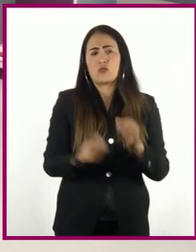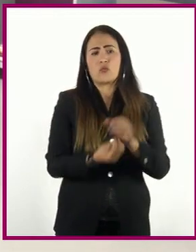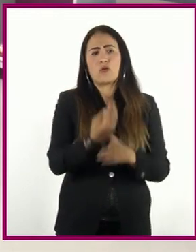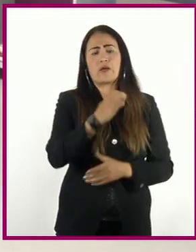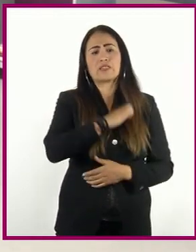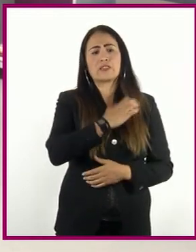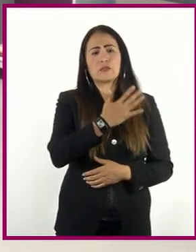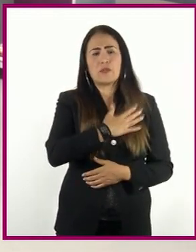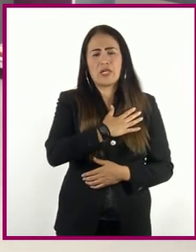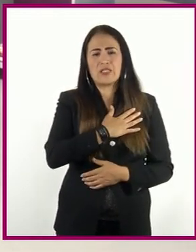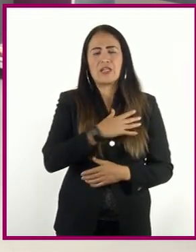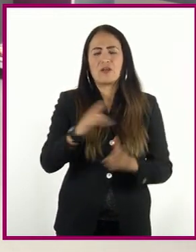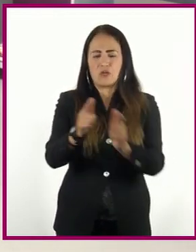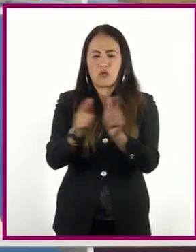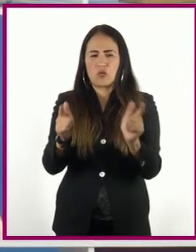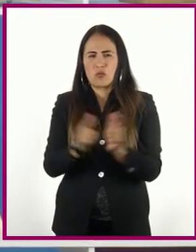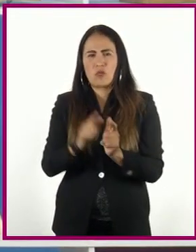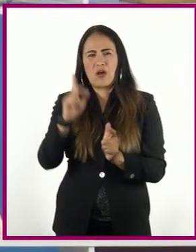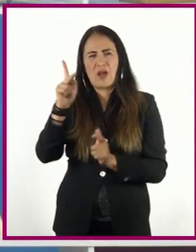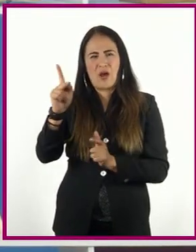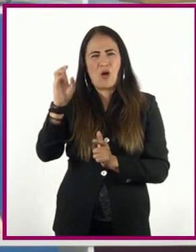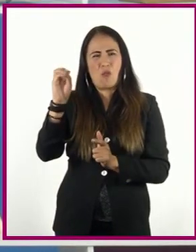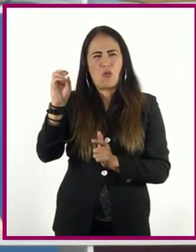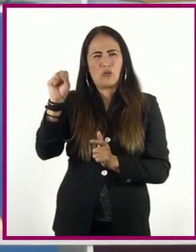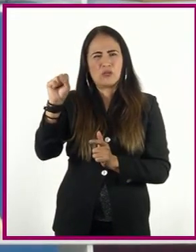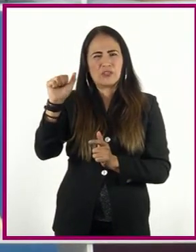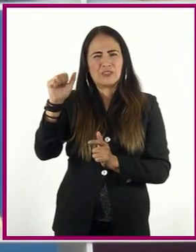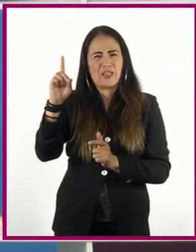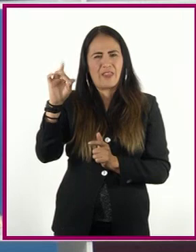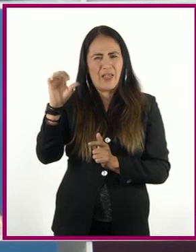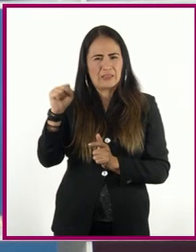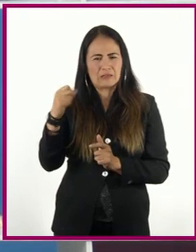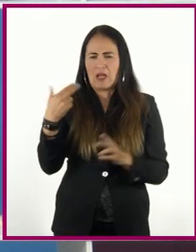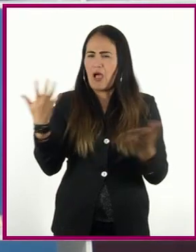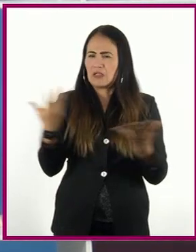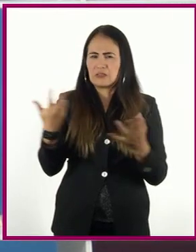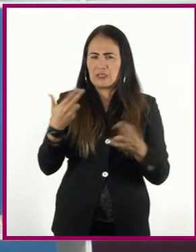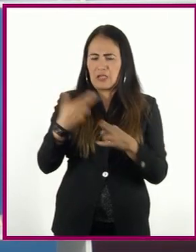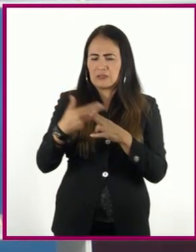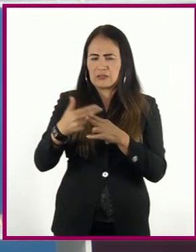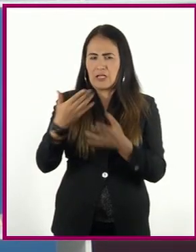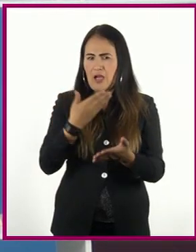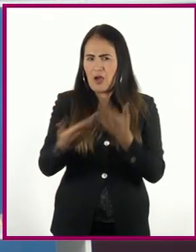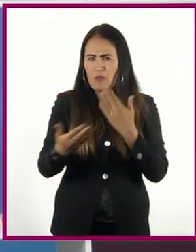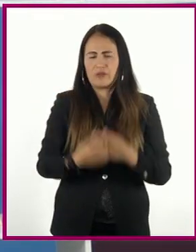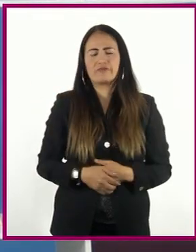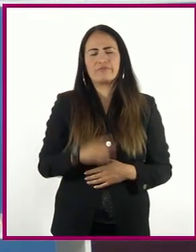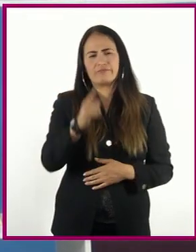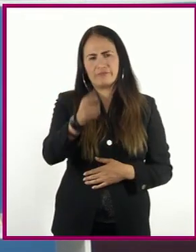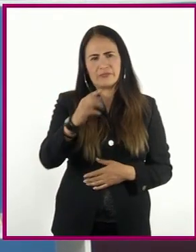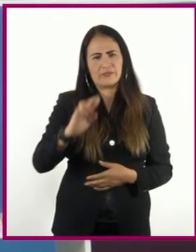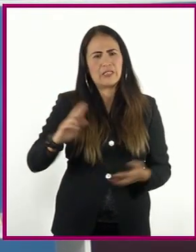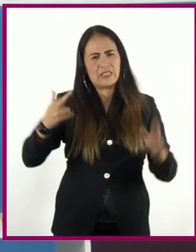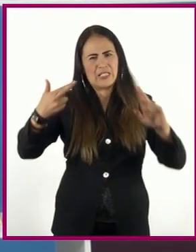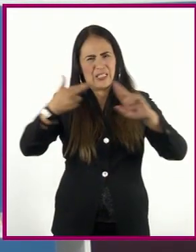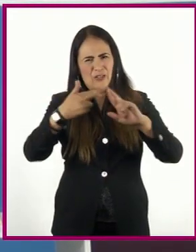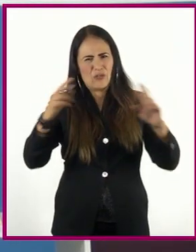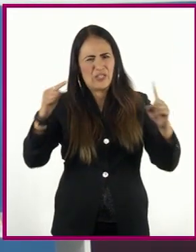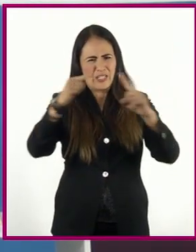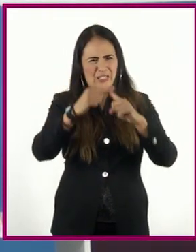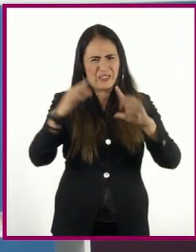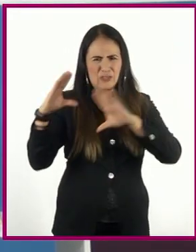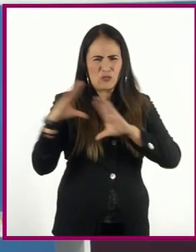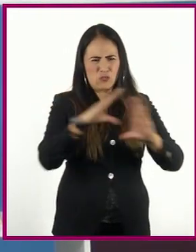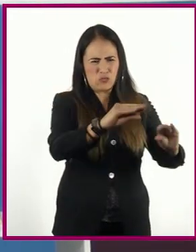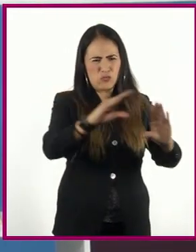practican en México desde entonces. Como hemos delineado en las campañas de evangelización, los frailes hicieron uso